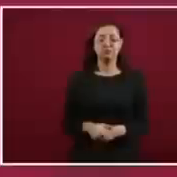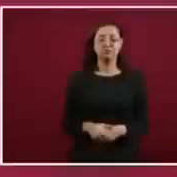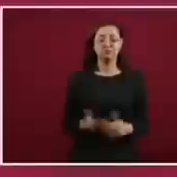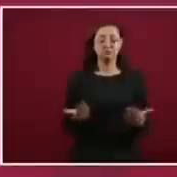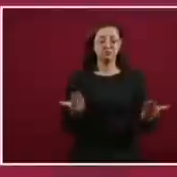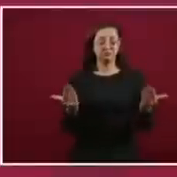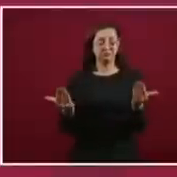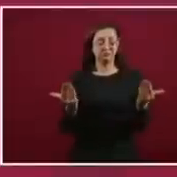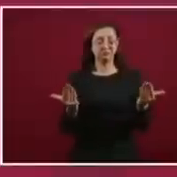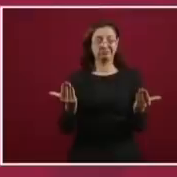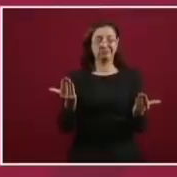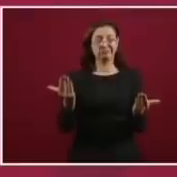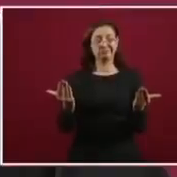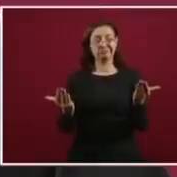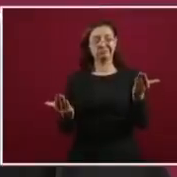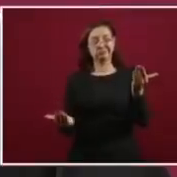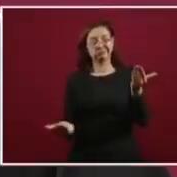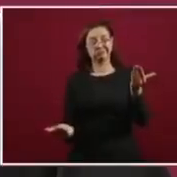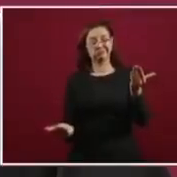una cuarta parte